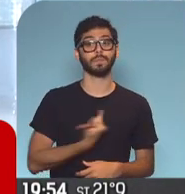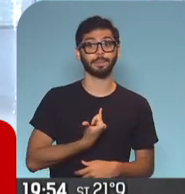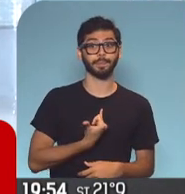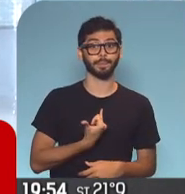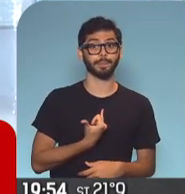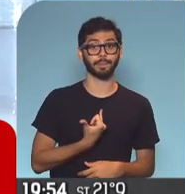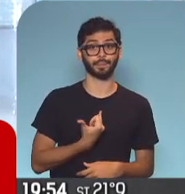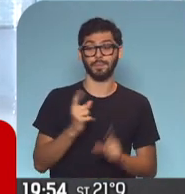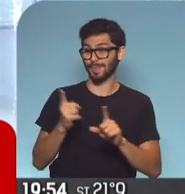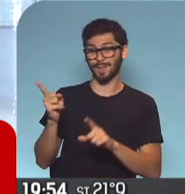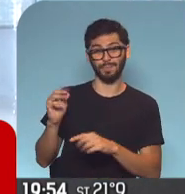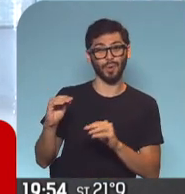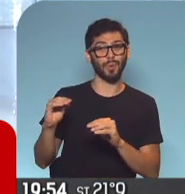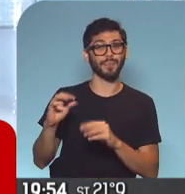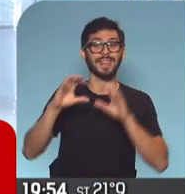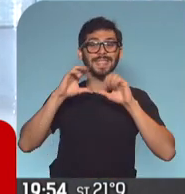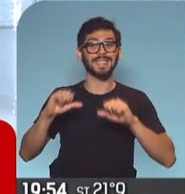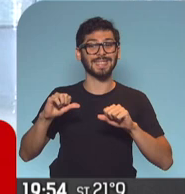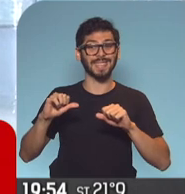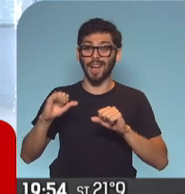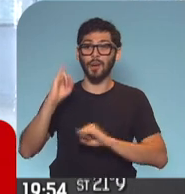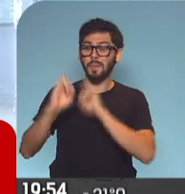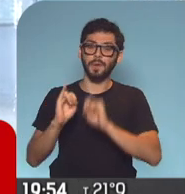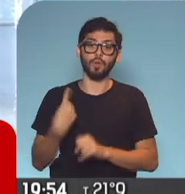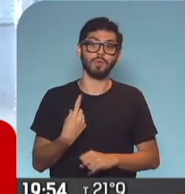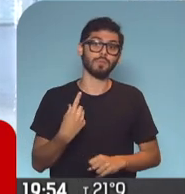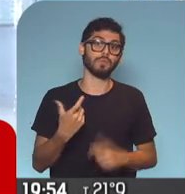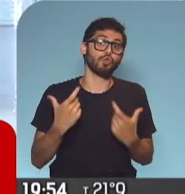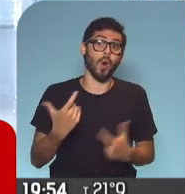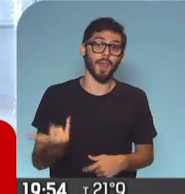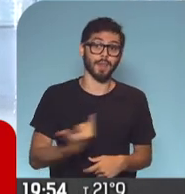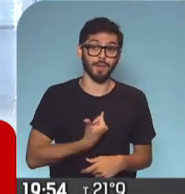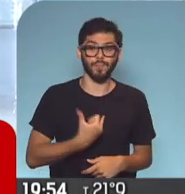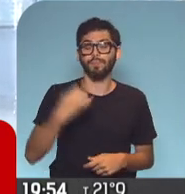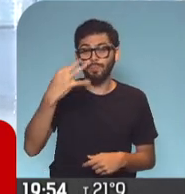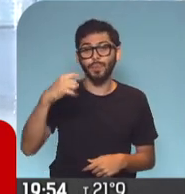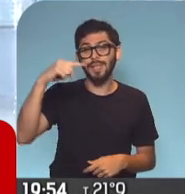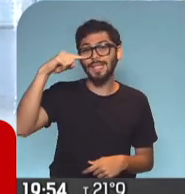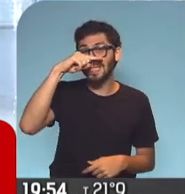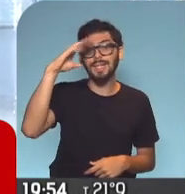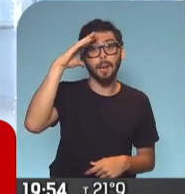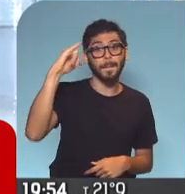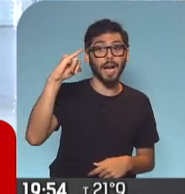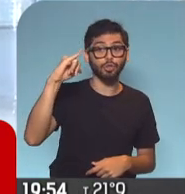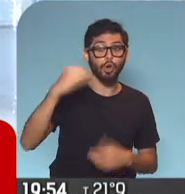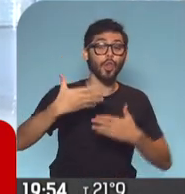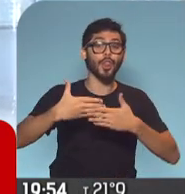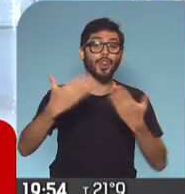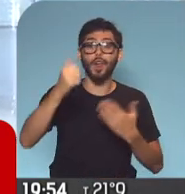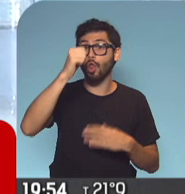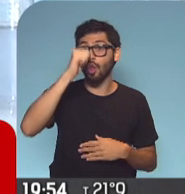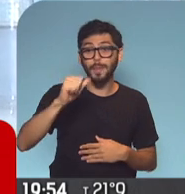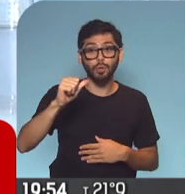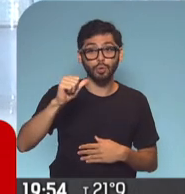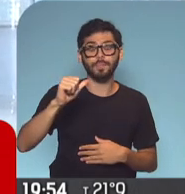retiros, como acaba de detallar el secretario, exactamente el 7 de marzo, día domingo, y el 8 de